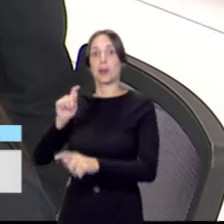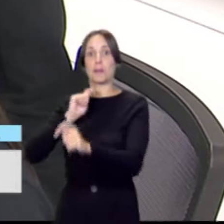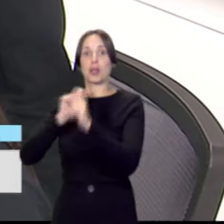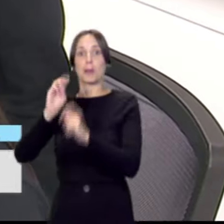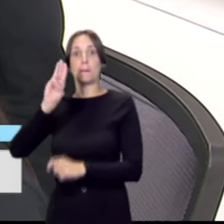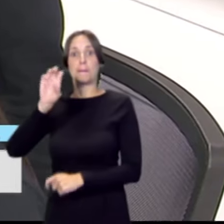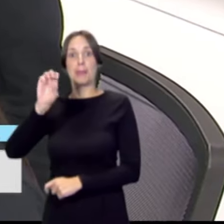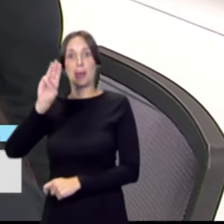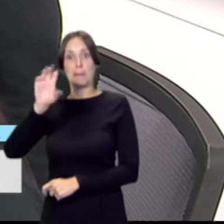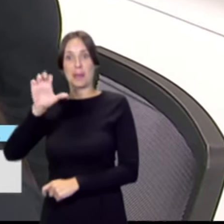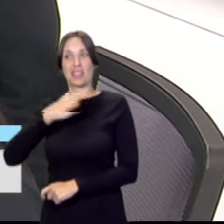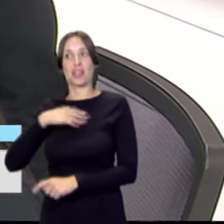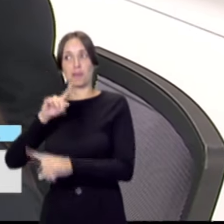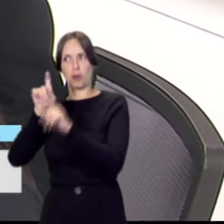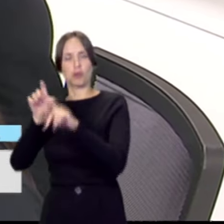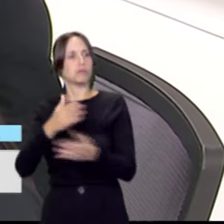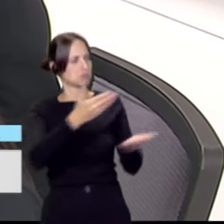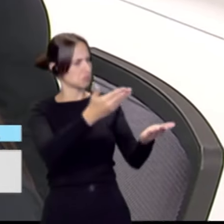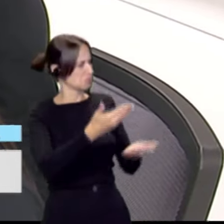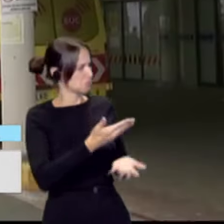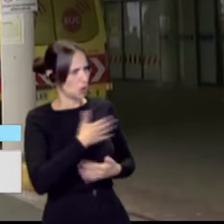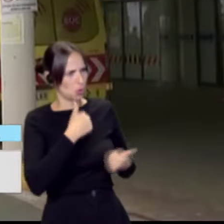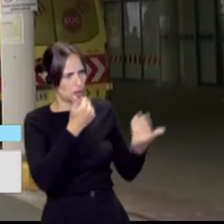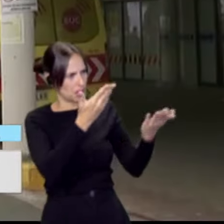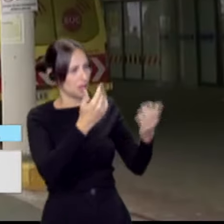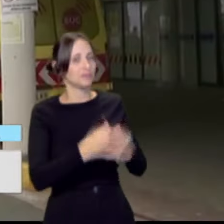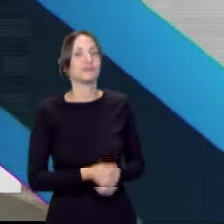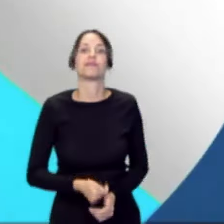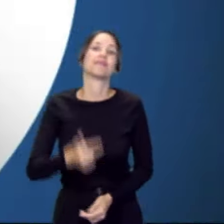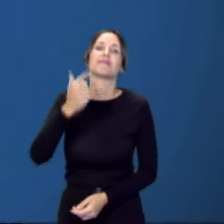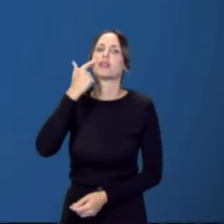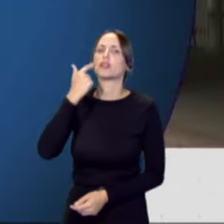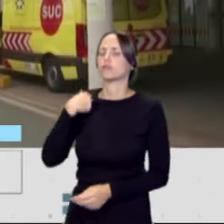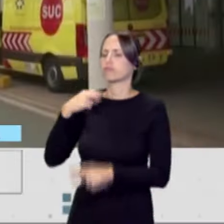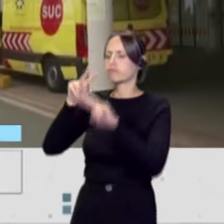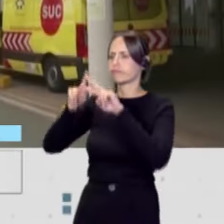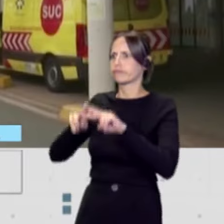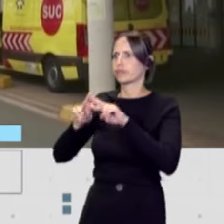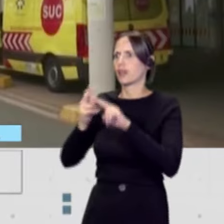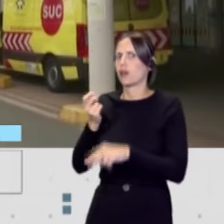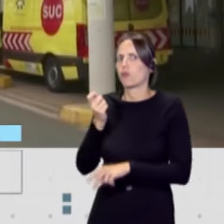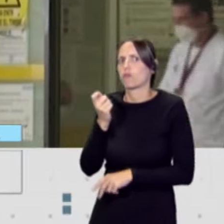adelante. Sí, Octavio, muy bien, la que quiera. He estado mirando las cifras, efectivamente,